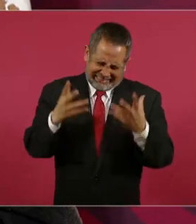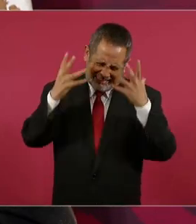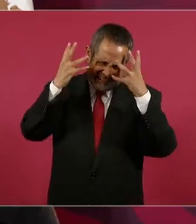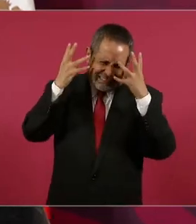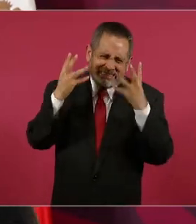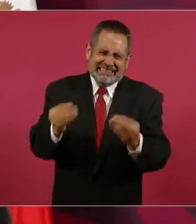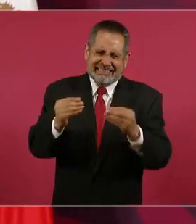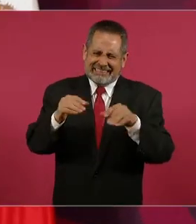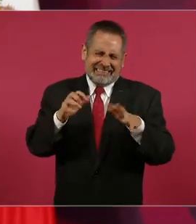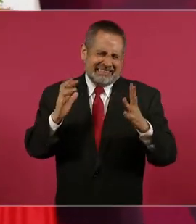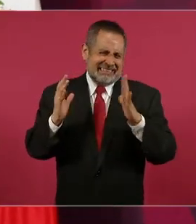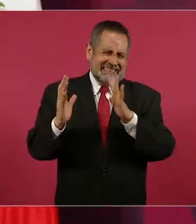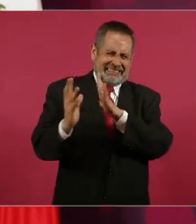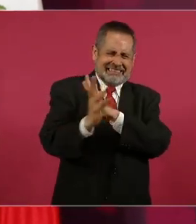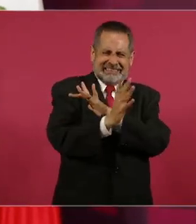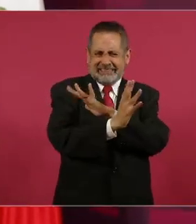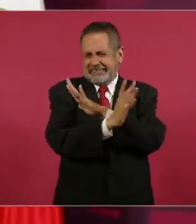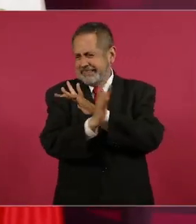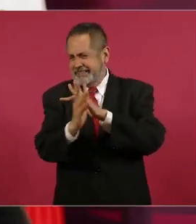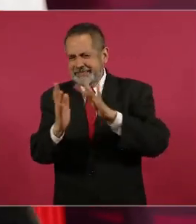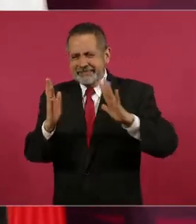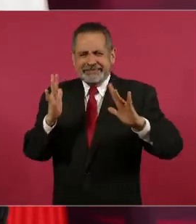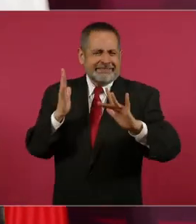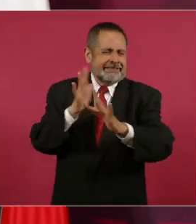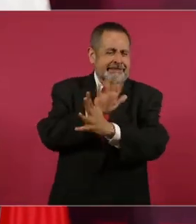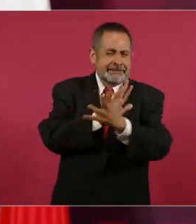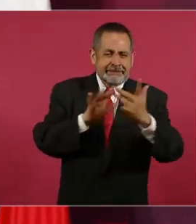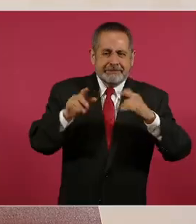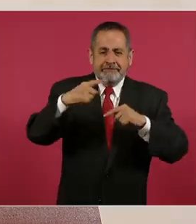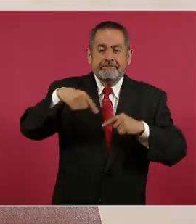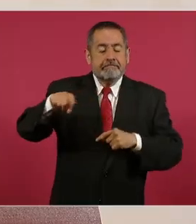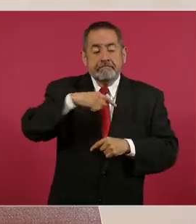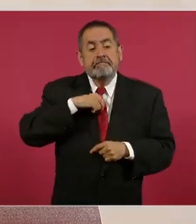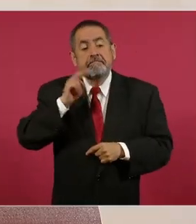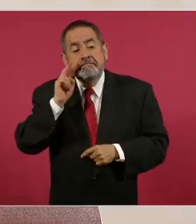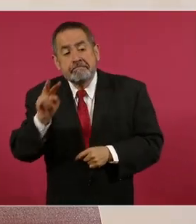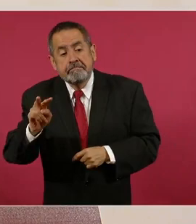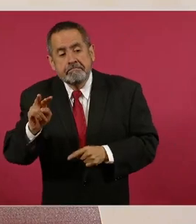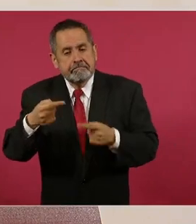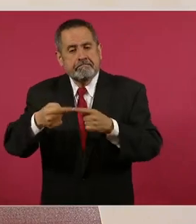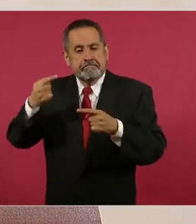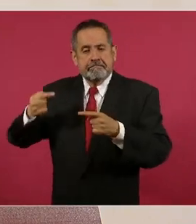lleno. Y todos los días antes del 24